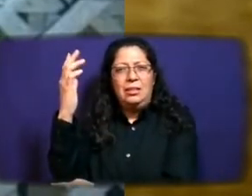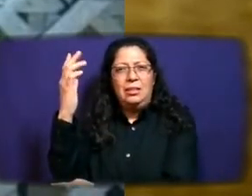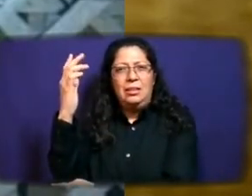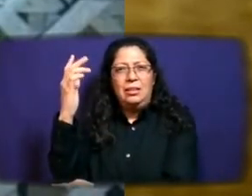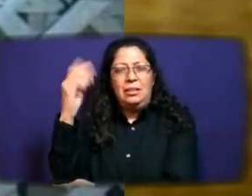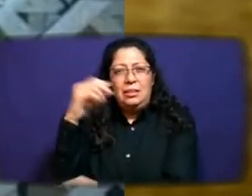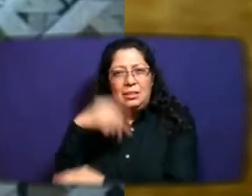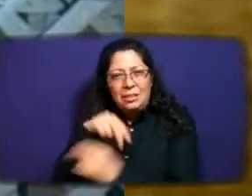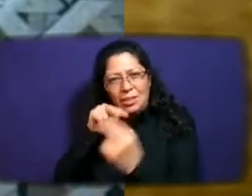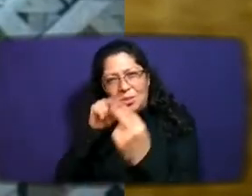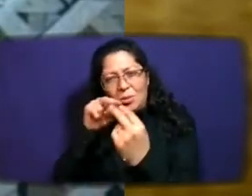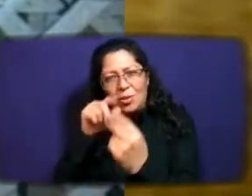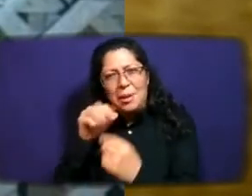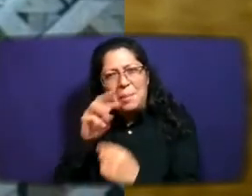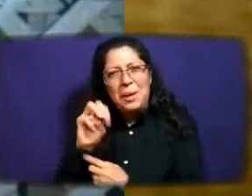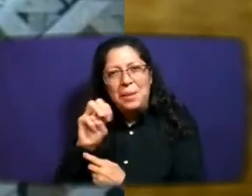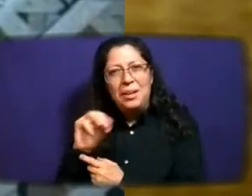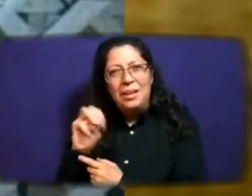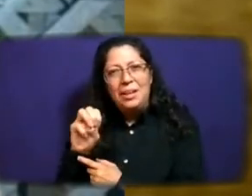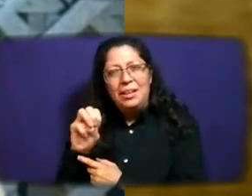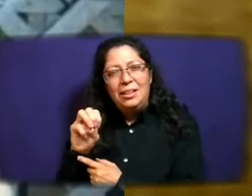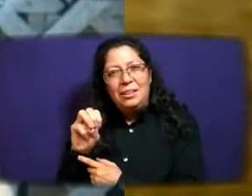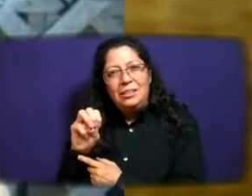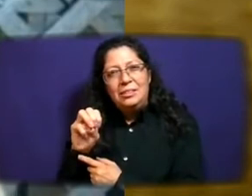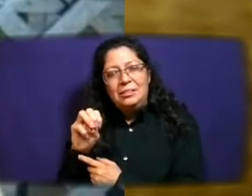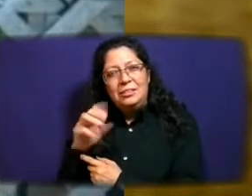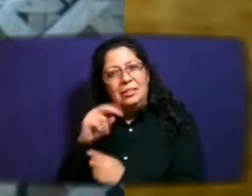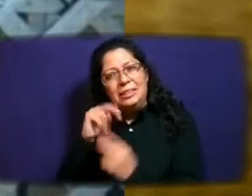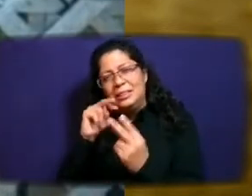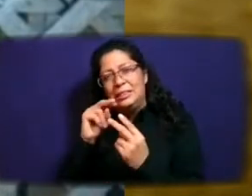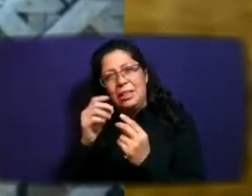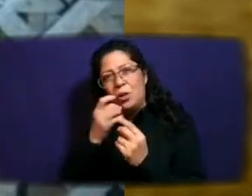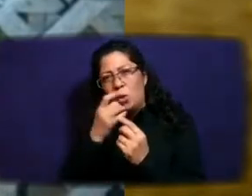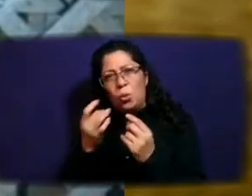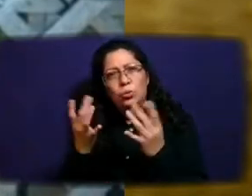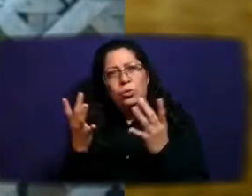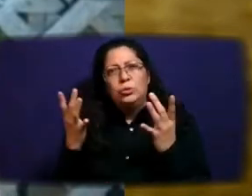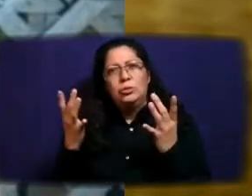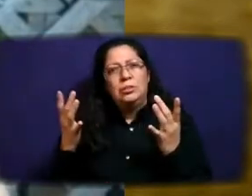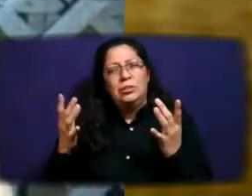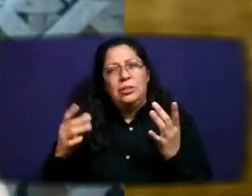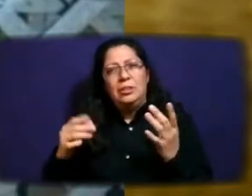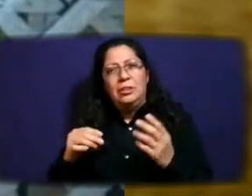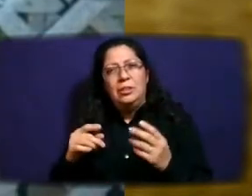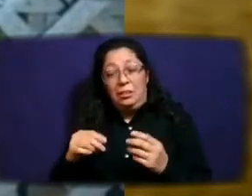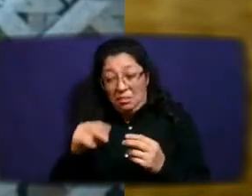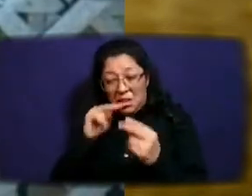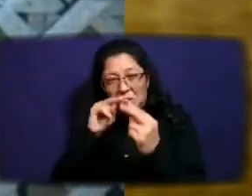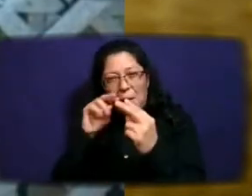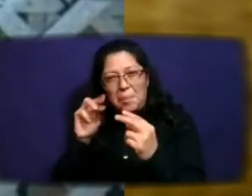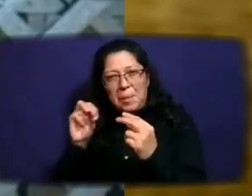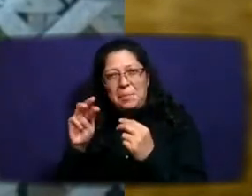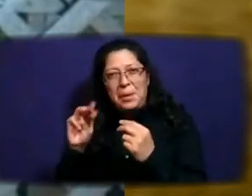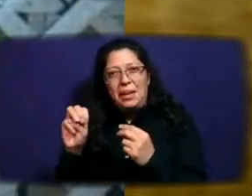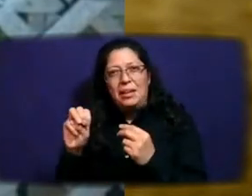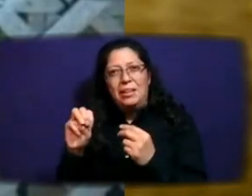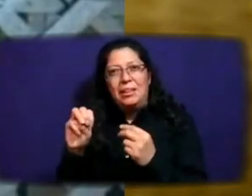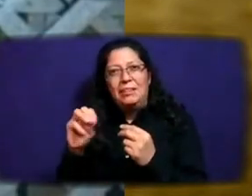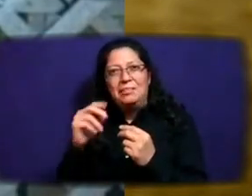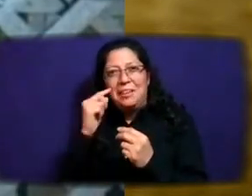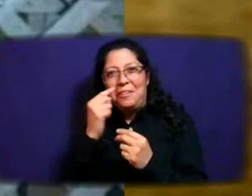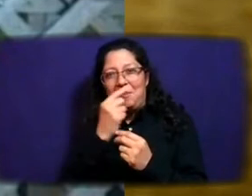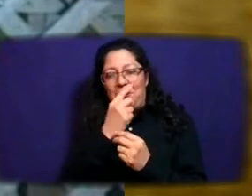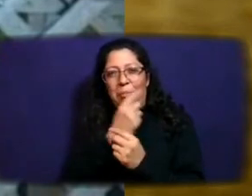En los ojos de Meme veo luz. En los ojos de Meme veo amor.